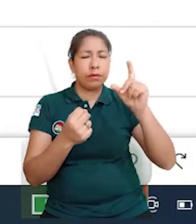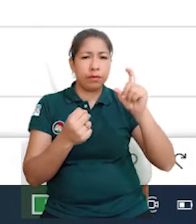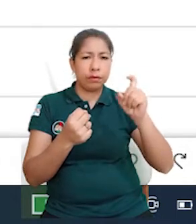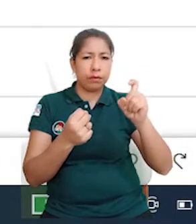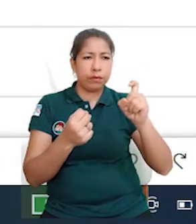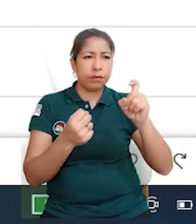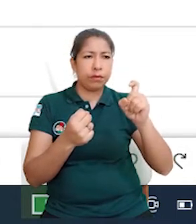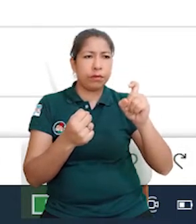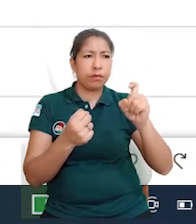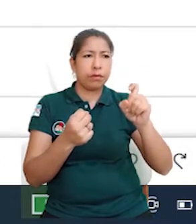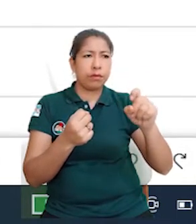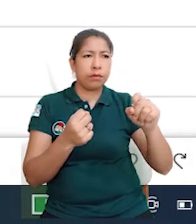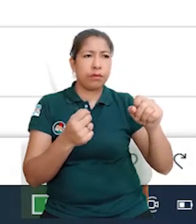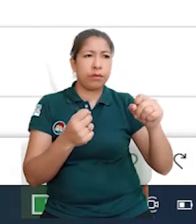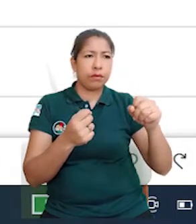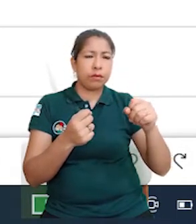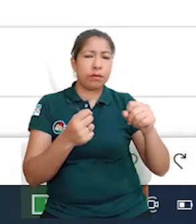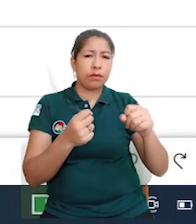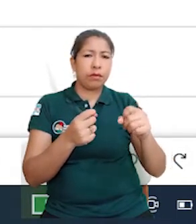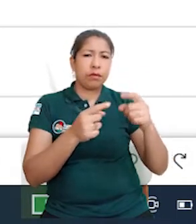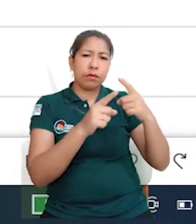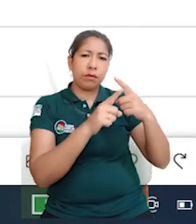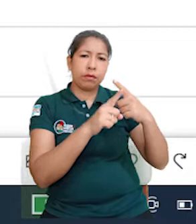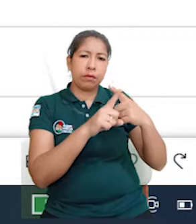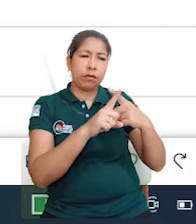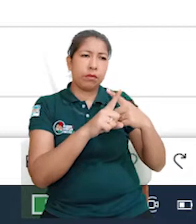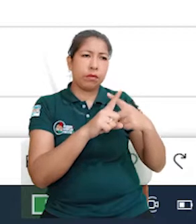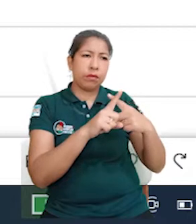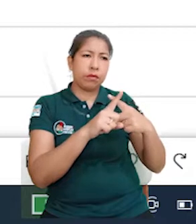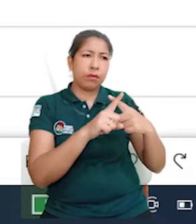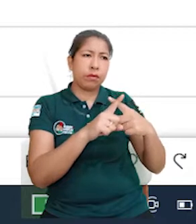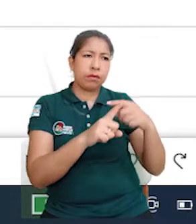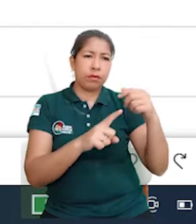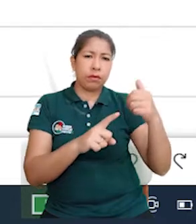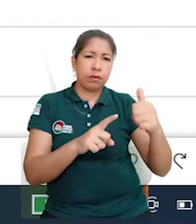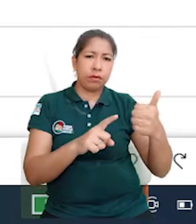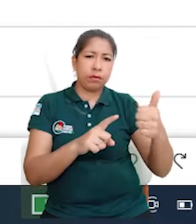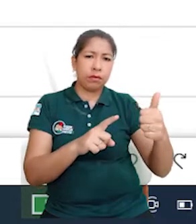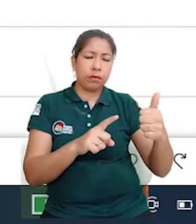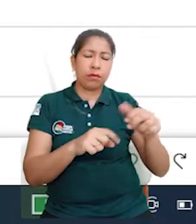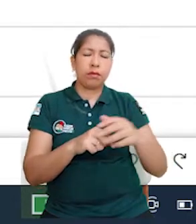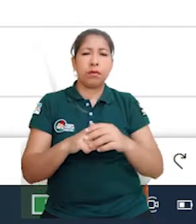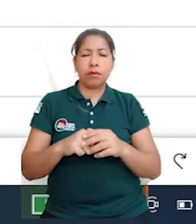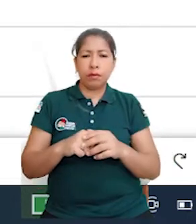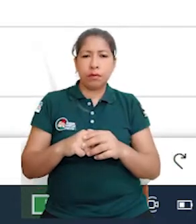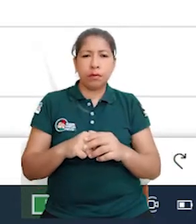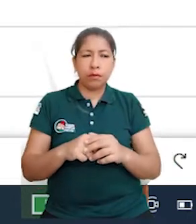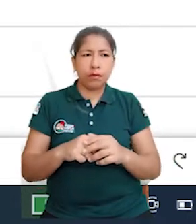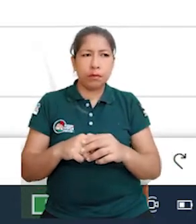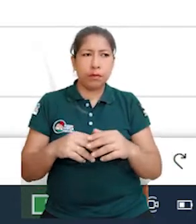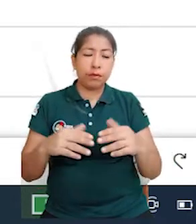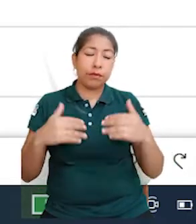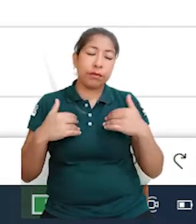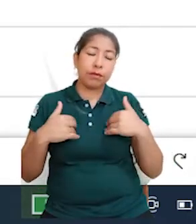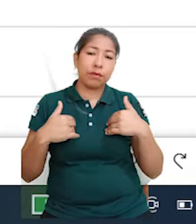2x. Y esa expresión se tiene que multiplicar por su numerador, que es 10. Bien, ya tenemos